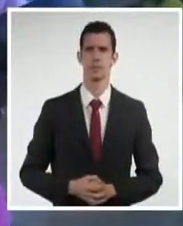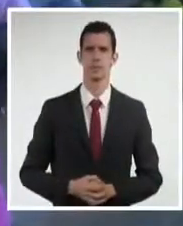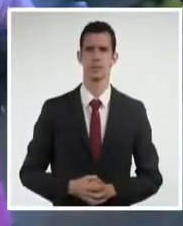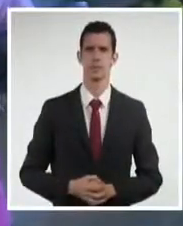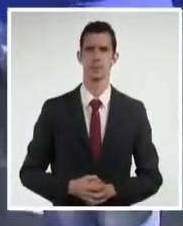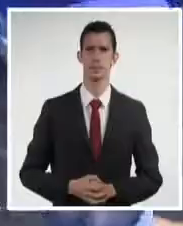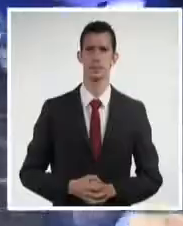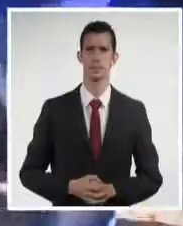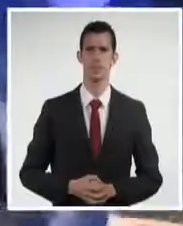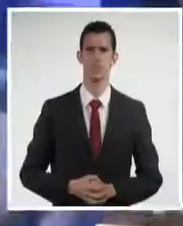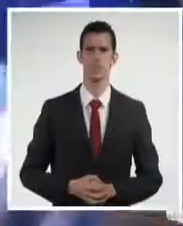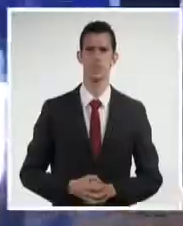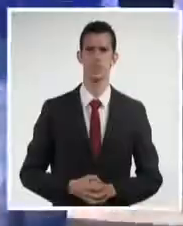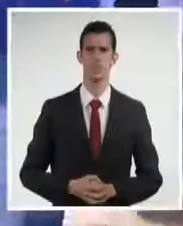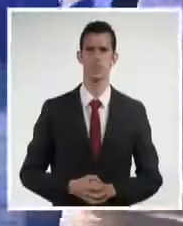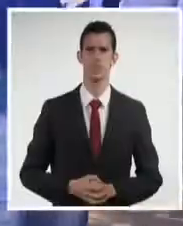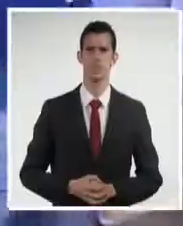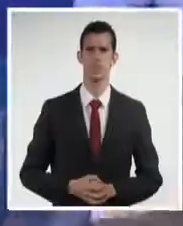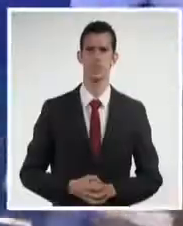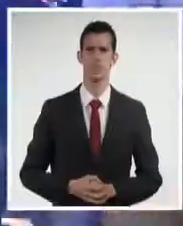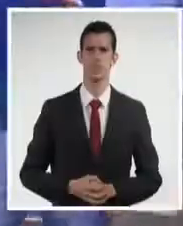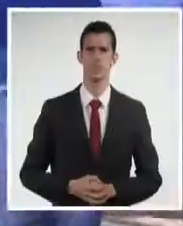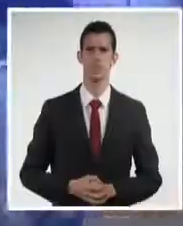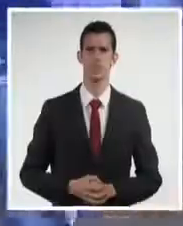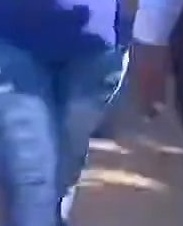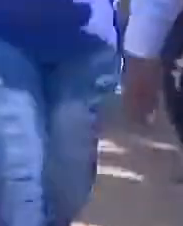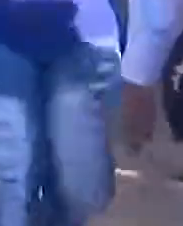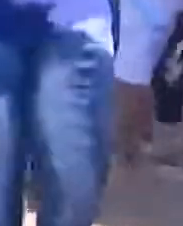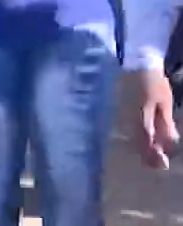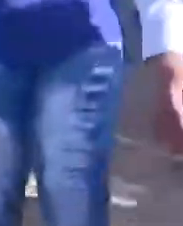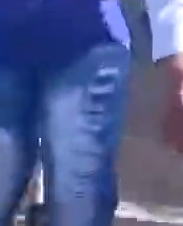Artemisa, Yosmara Martínez y José Luis Guía, Sistema Informativo de la Televisión Cubana.